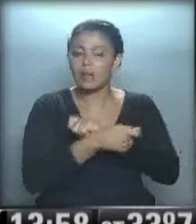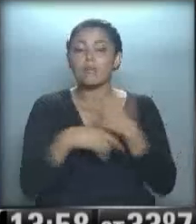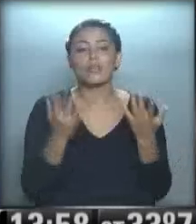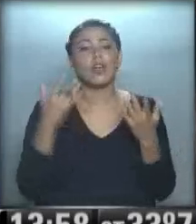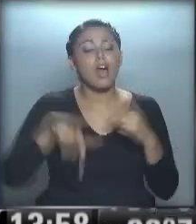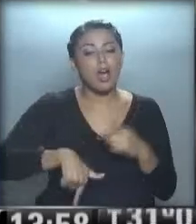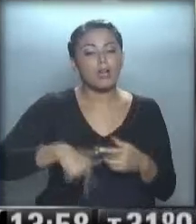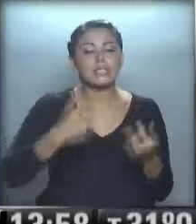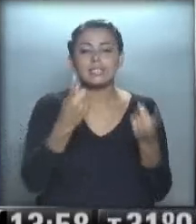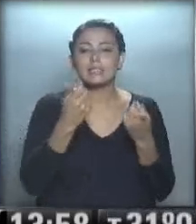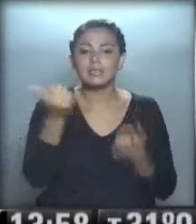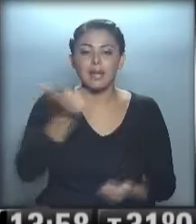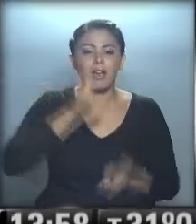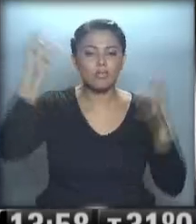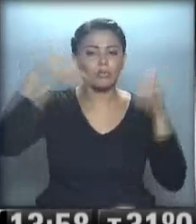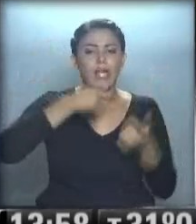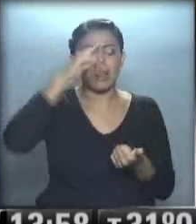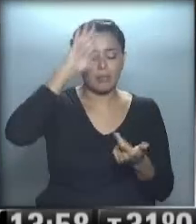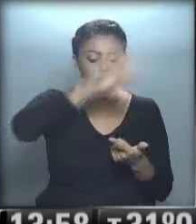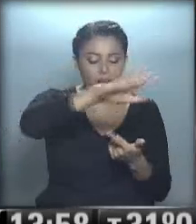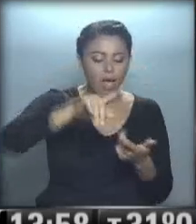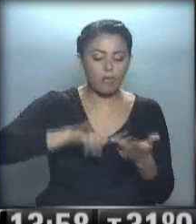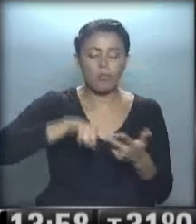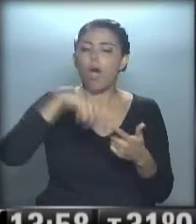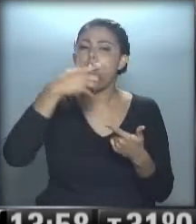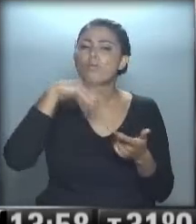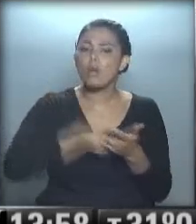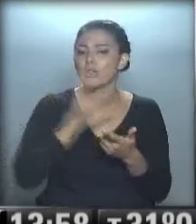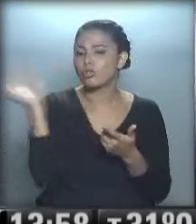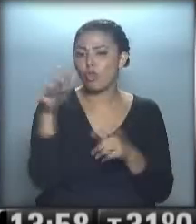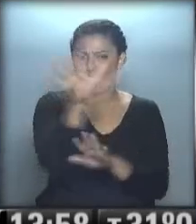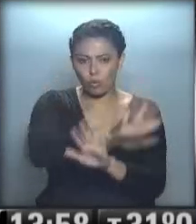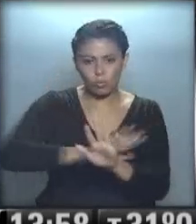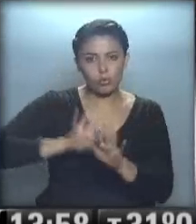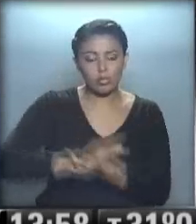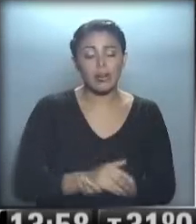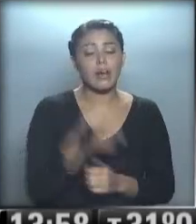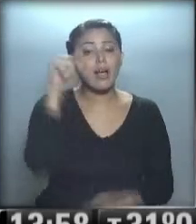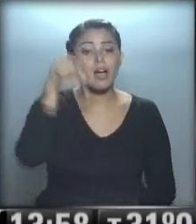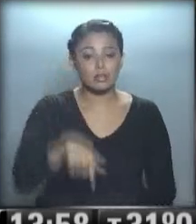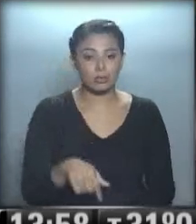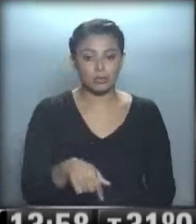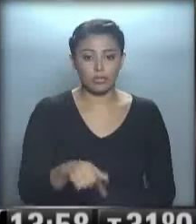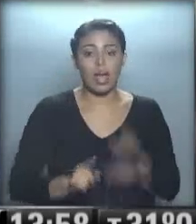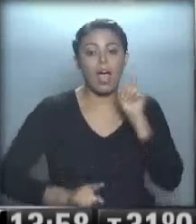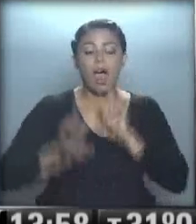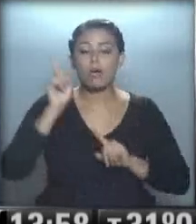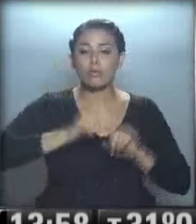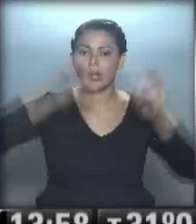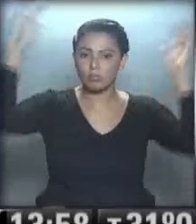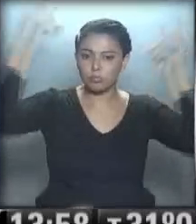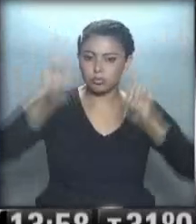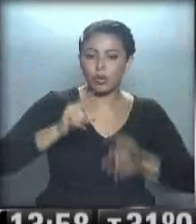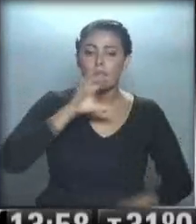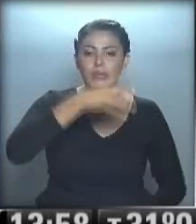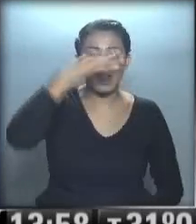hace mucha falta el agua en La Pampa, en Buenos Aires, en toda la zona en realidad. Ya se registraron algunas tormentas en